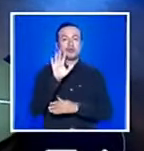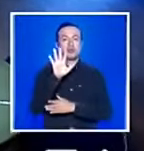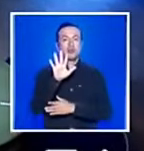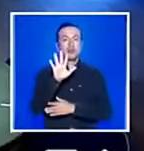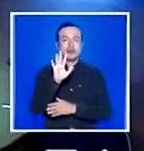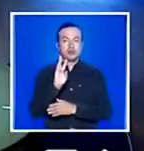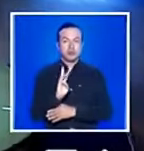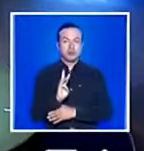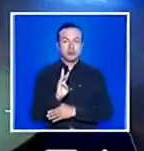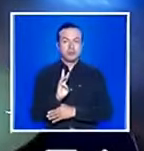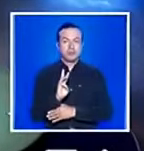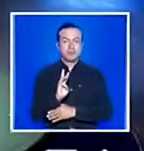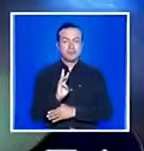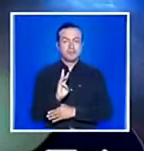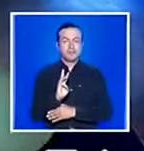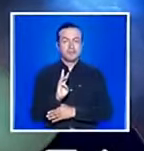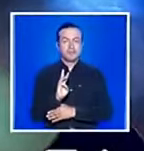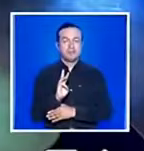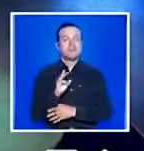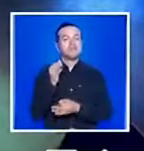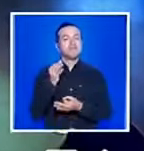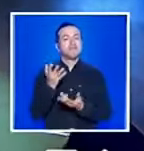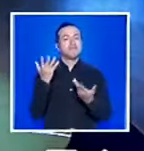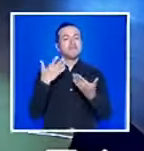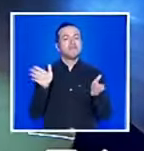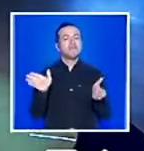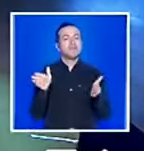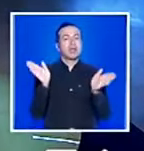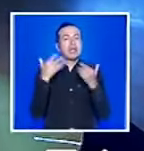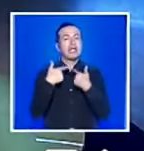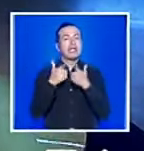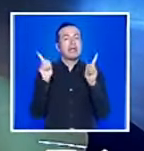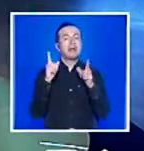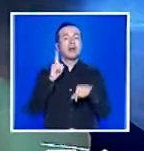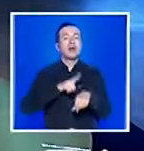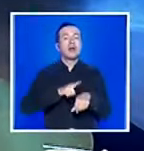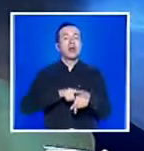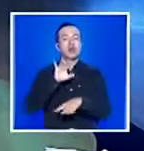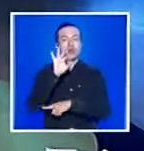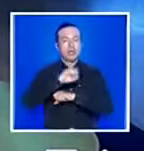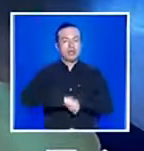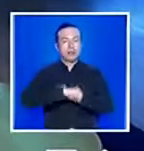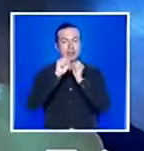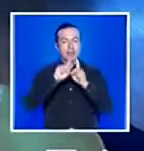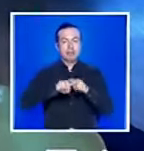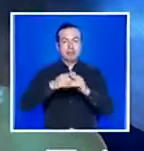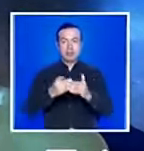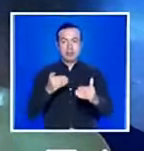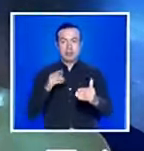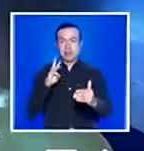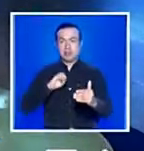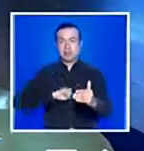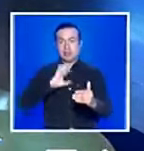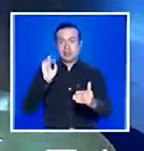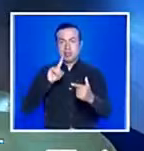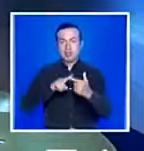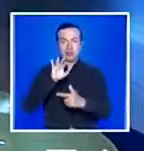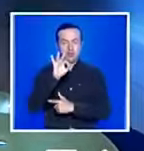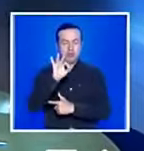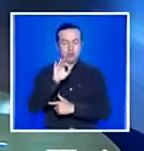y 6. La medida ya termina a las 9:30 de la mañana, comenzó a las 6 en punto, así que por favor tengan mucho